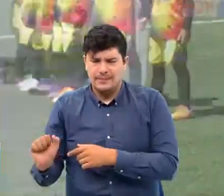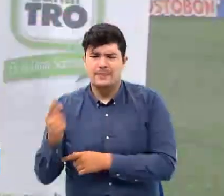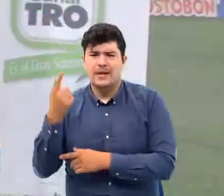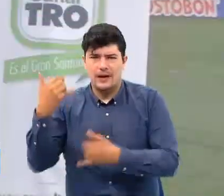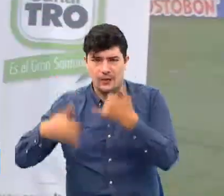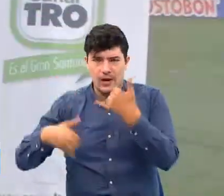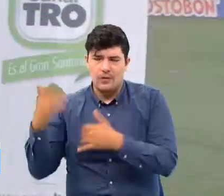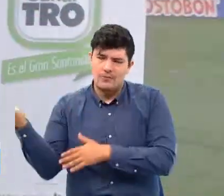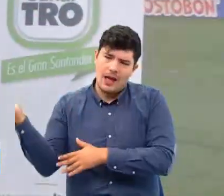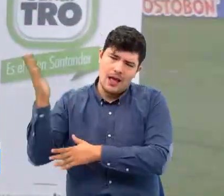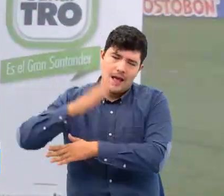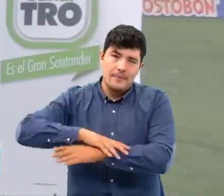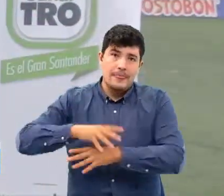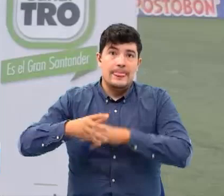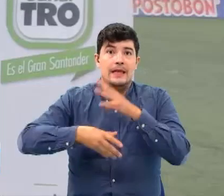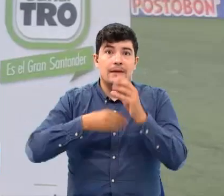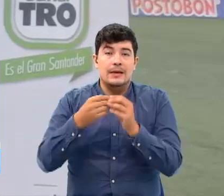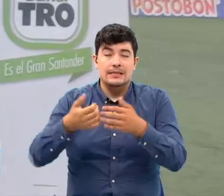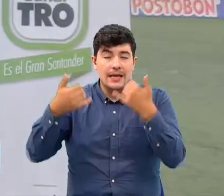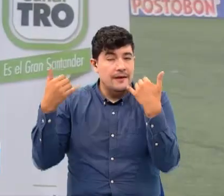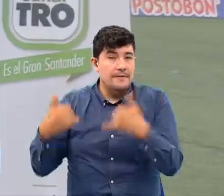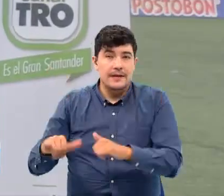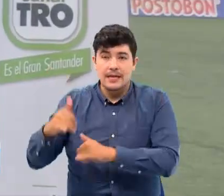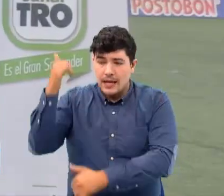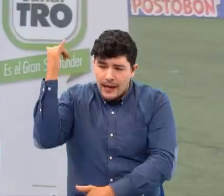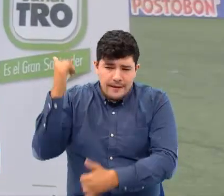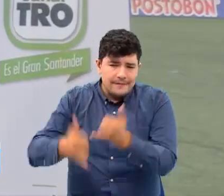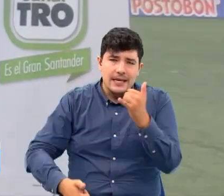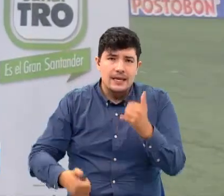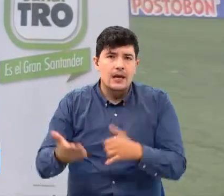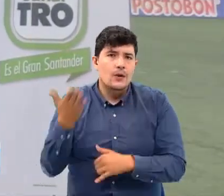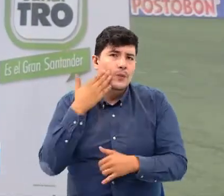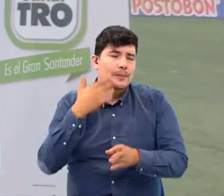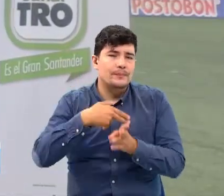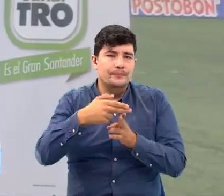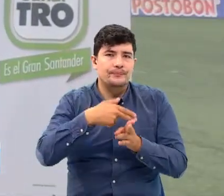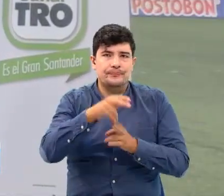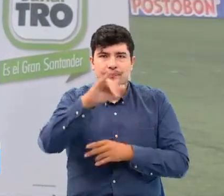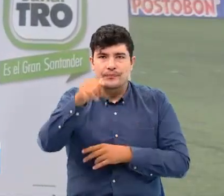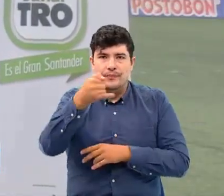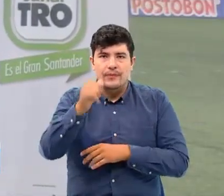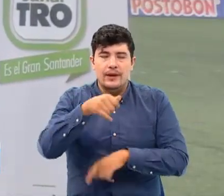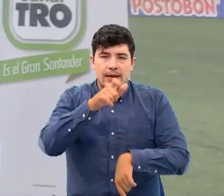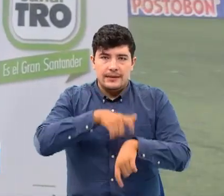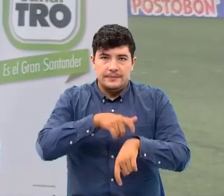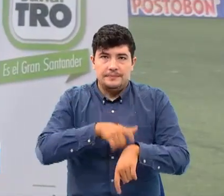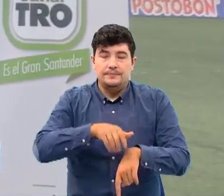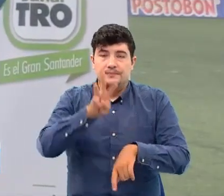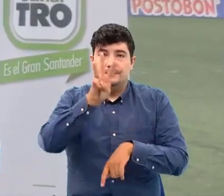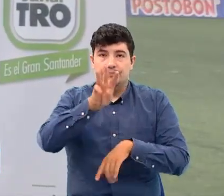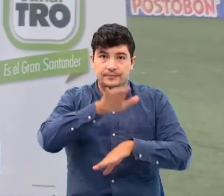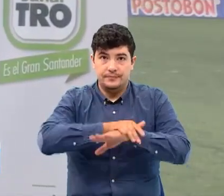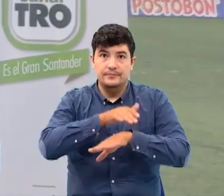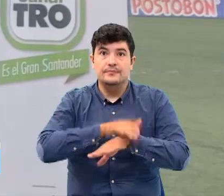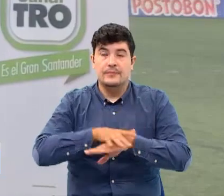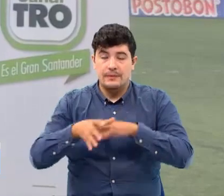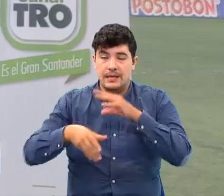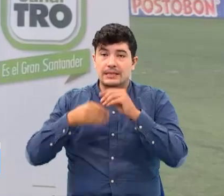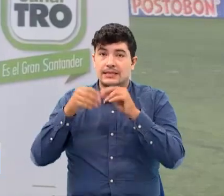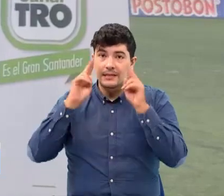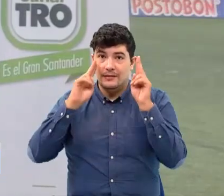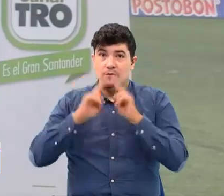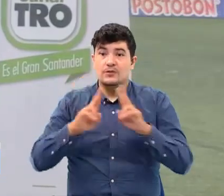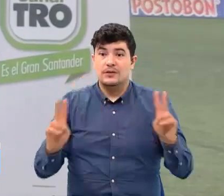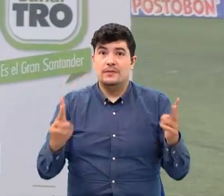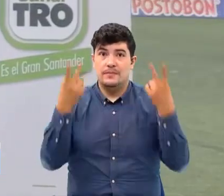el día de competencias la clausura la elemento de finalización será el próximo jueves a partir de las 3 de la tarde donde también estaremos en vivo y en